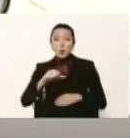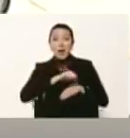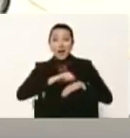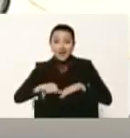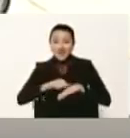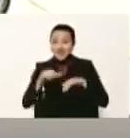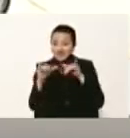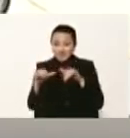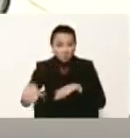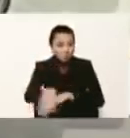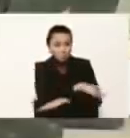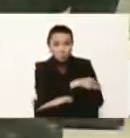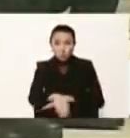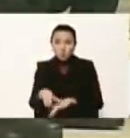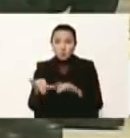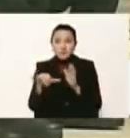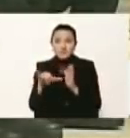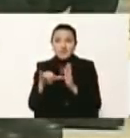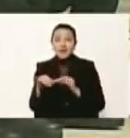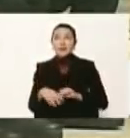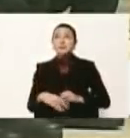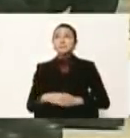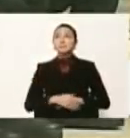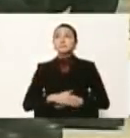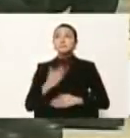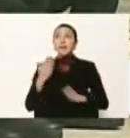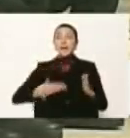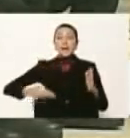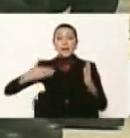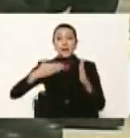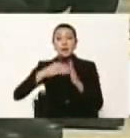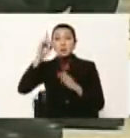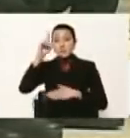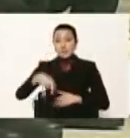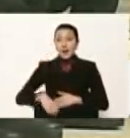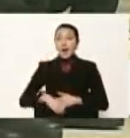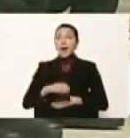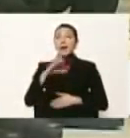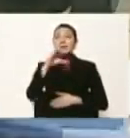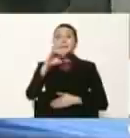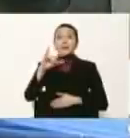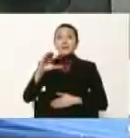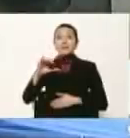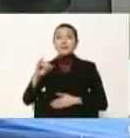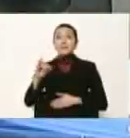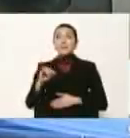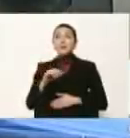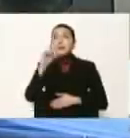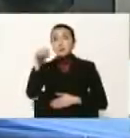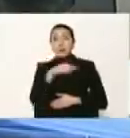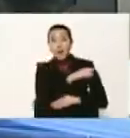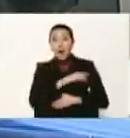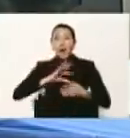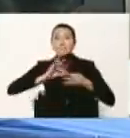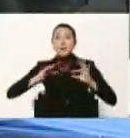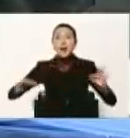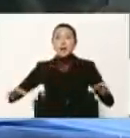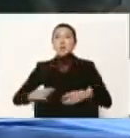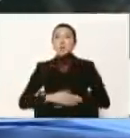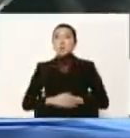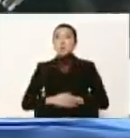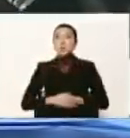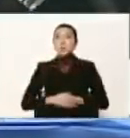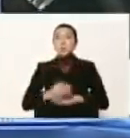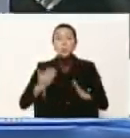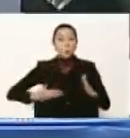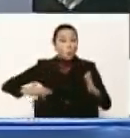tarde. También atacaron la sede del 6CPC en El Paraíso, donde fueron